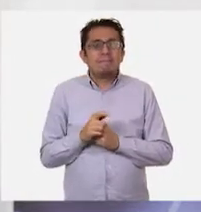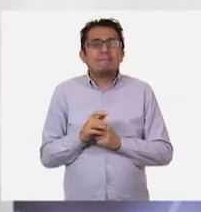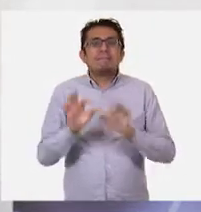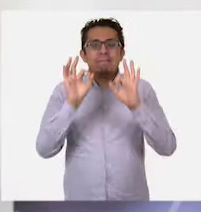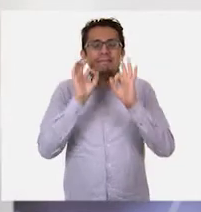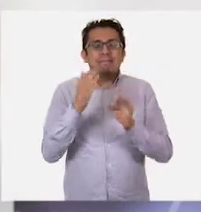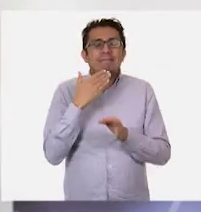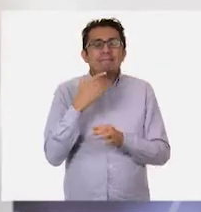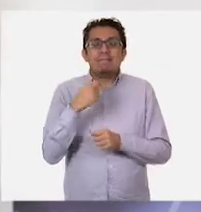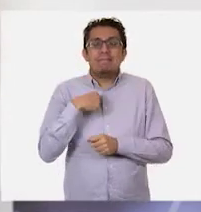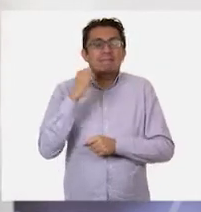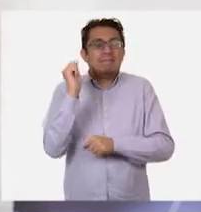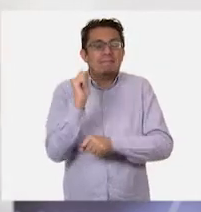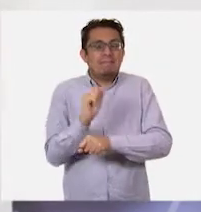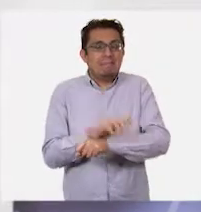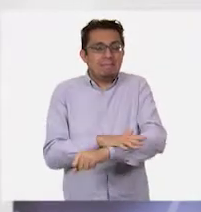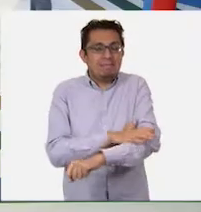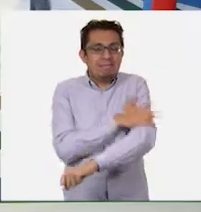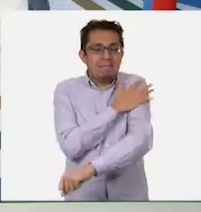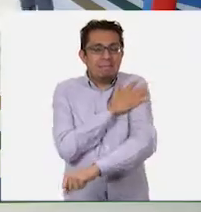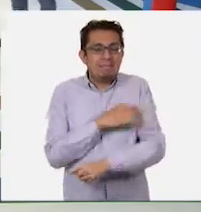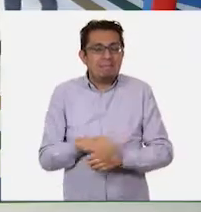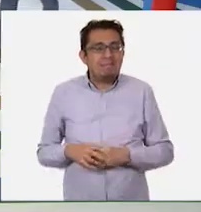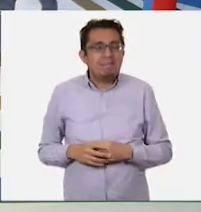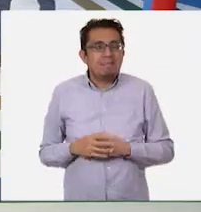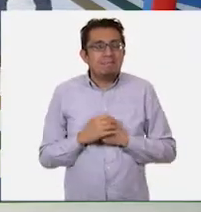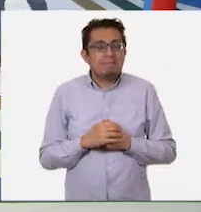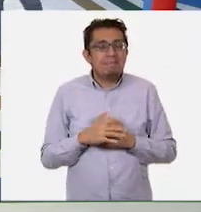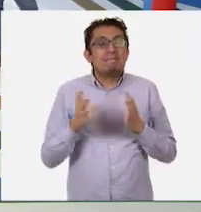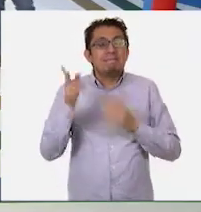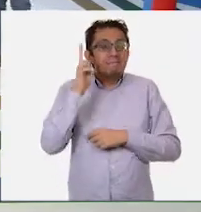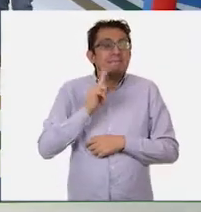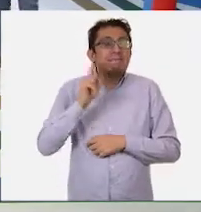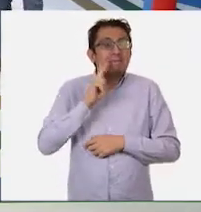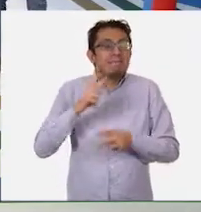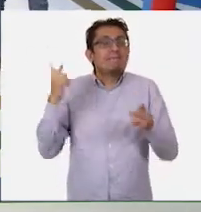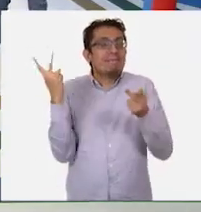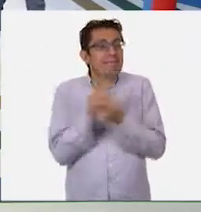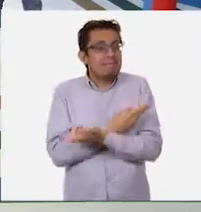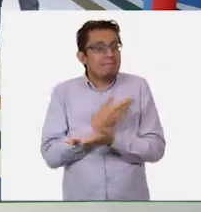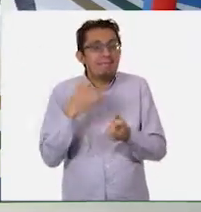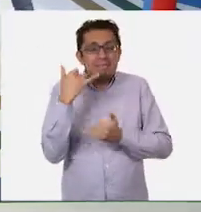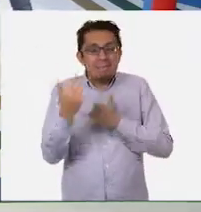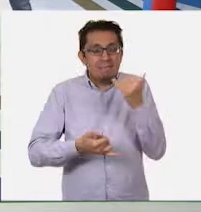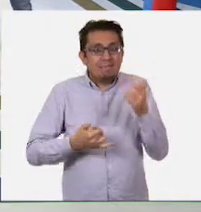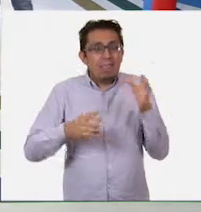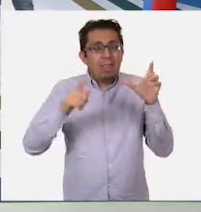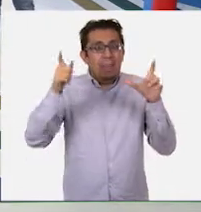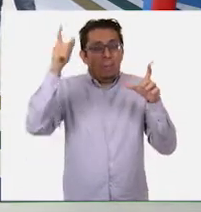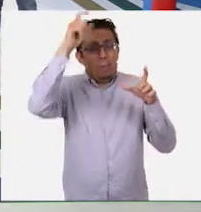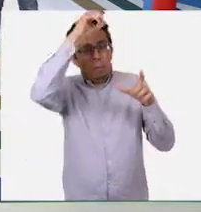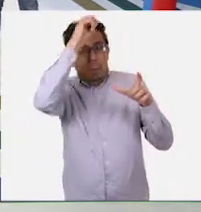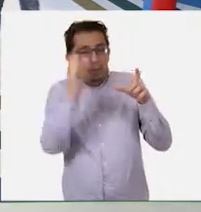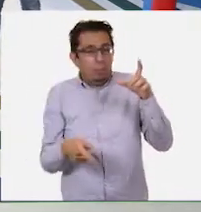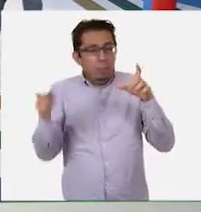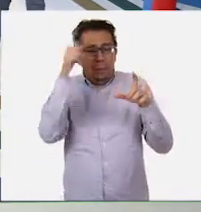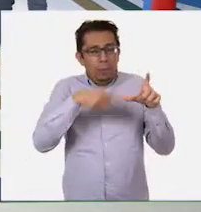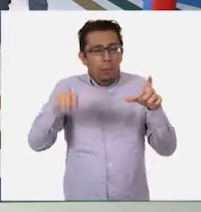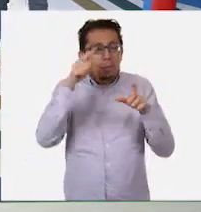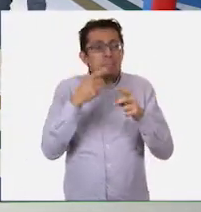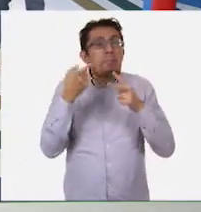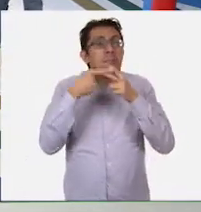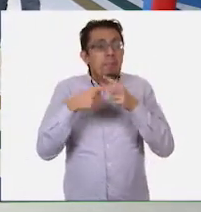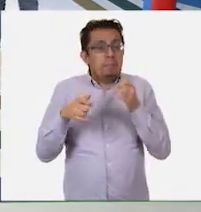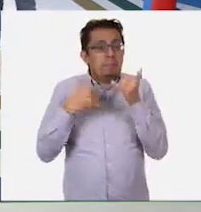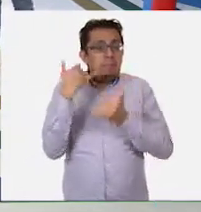¡Esto es muy emocionante! Sí, a ver qué tal va a estar la ruleta, ¿eh? Sí. Entonces, inicia el